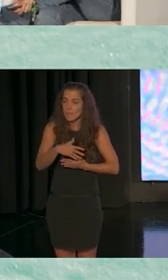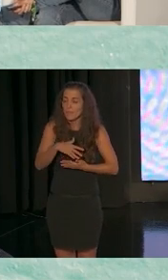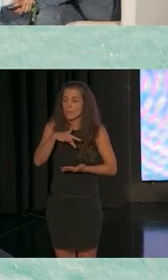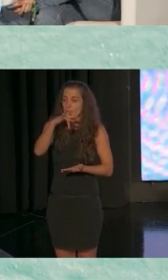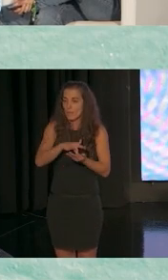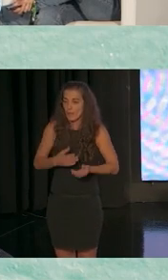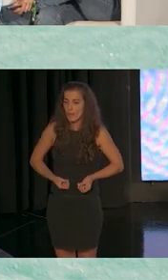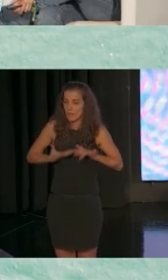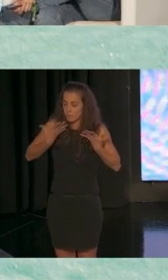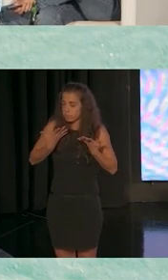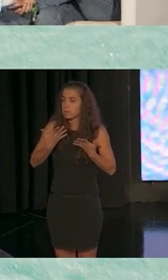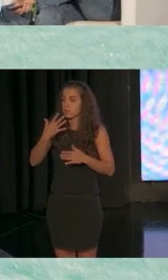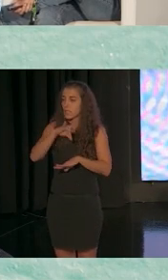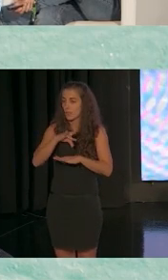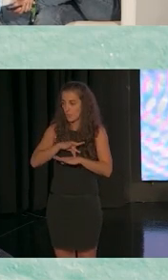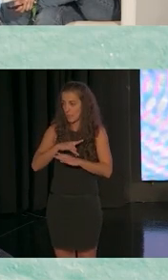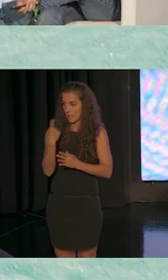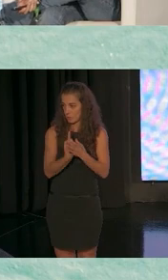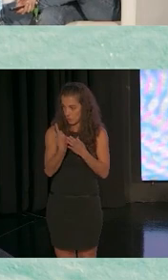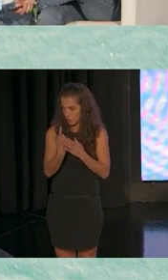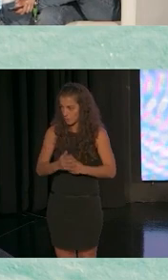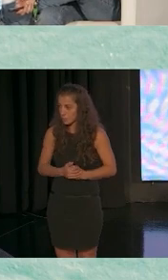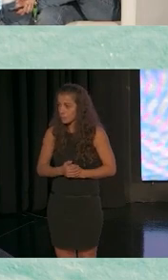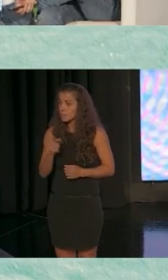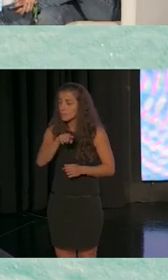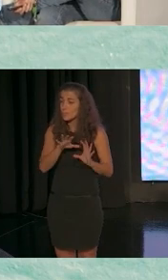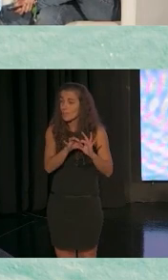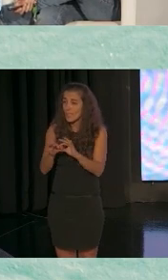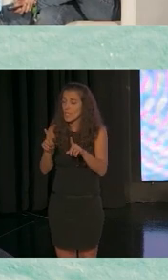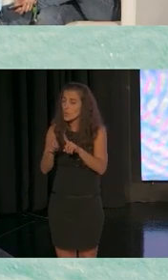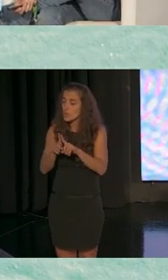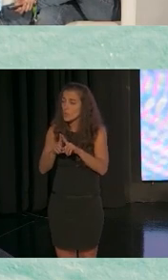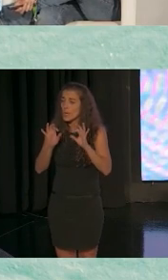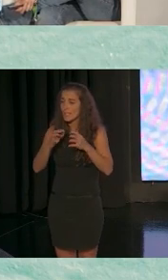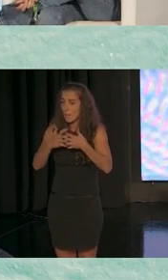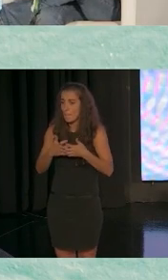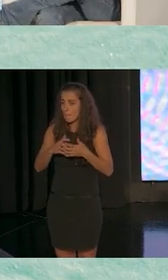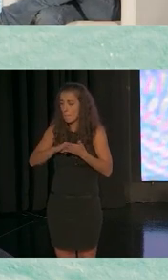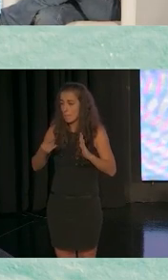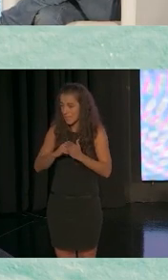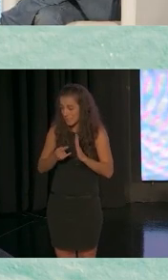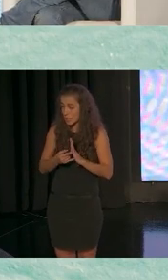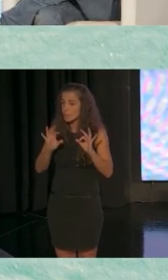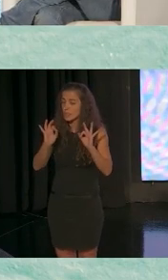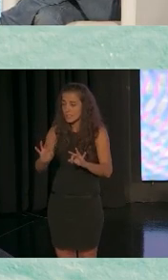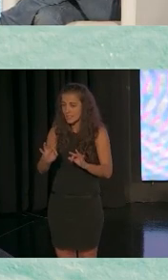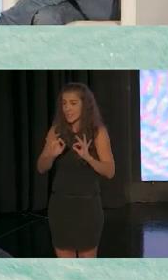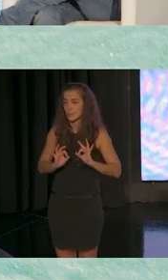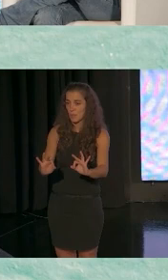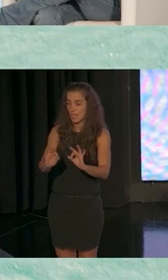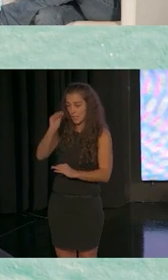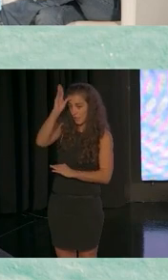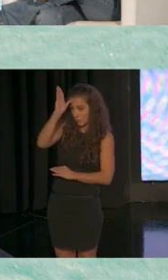de acabar presentando autismo basado en mecanismos como es el mecanismo de la especialización cognitiva como saben la especialización